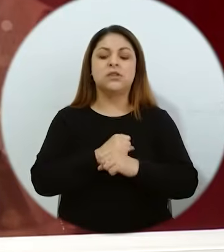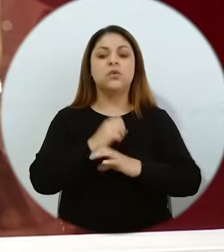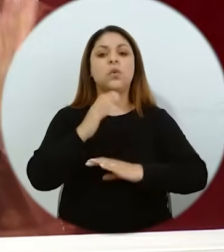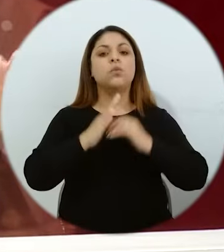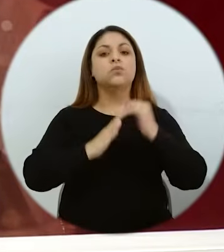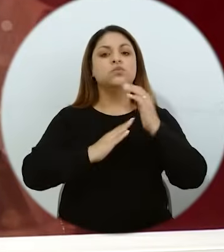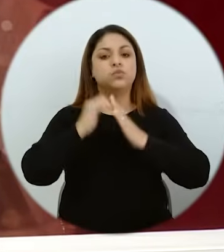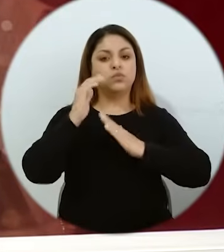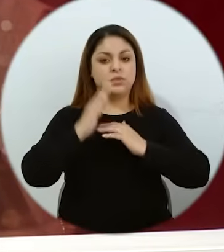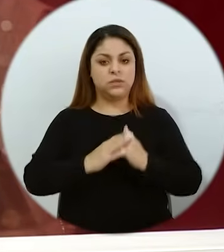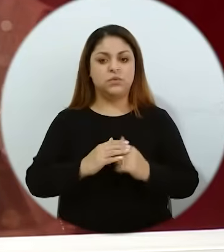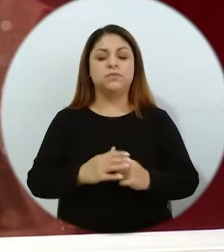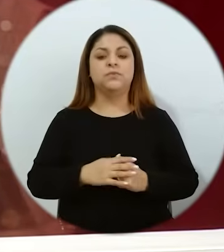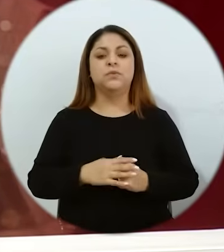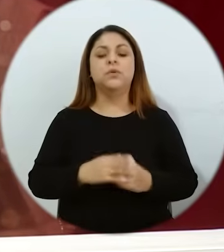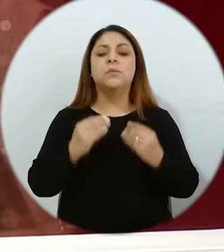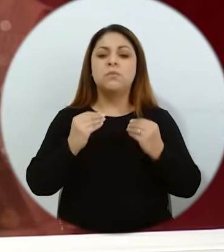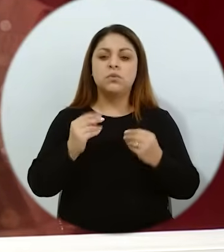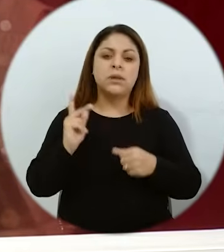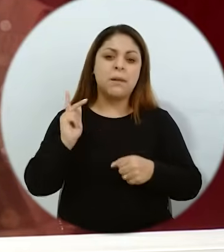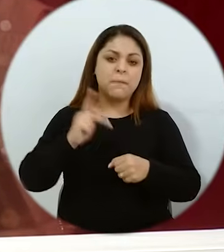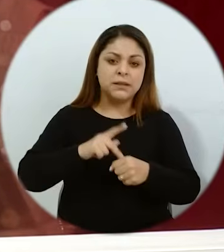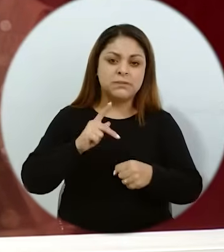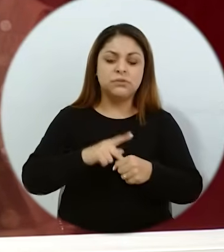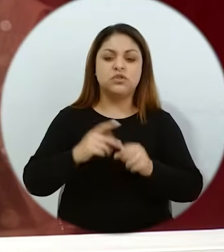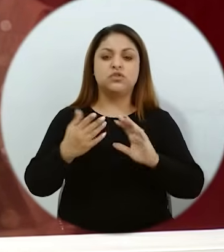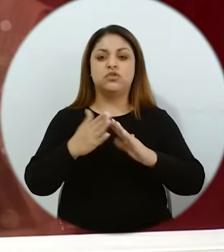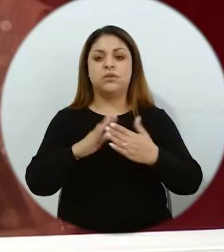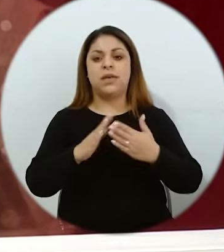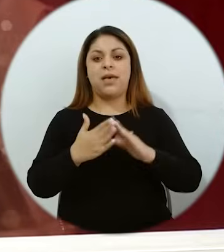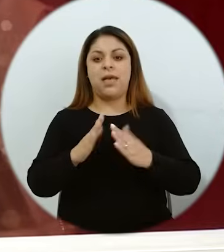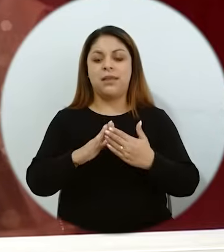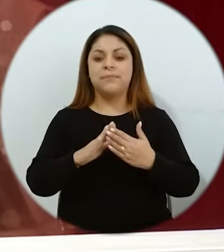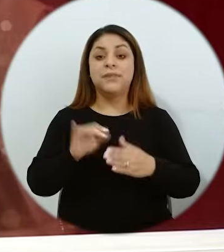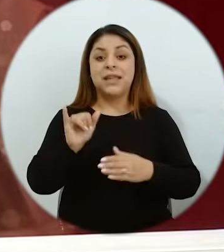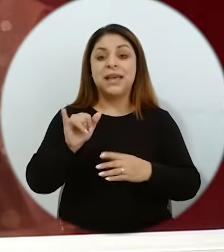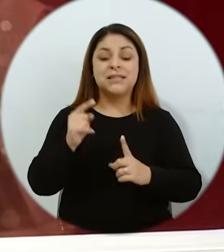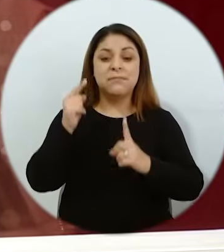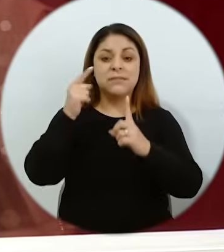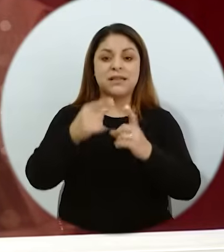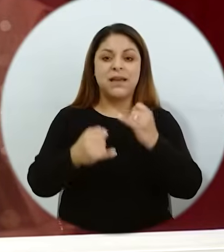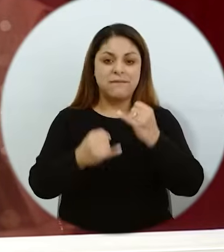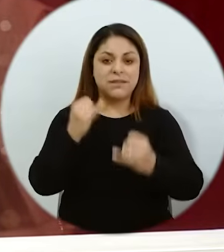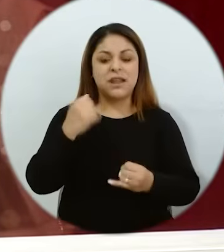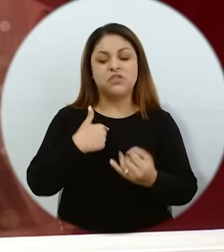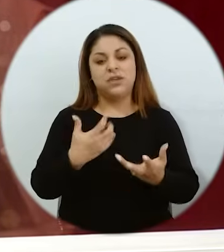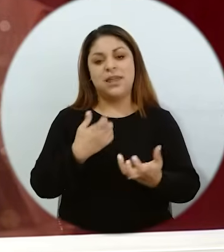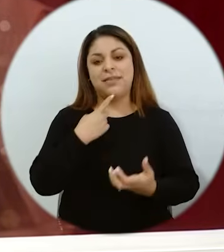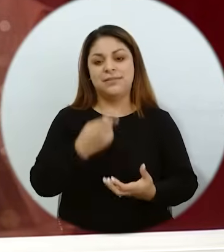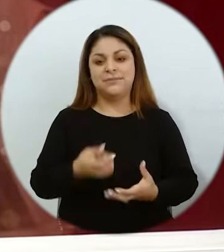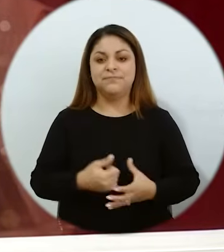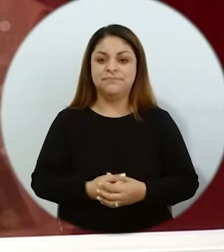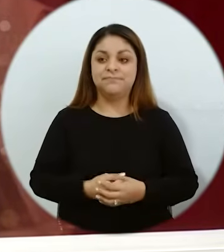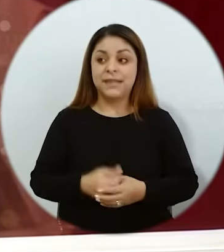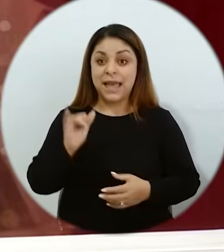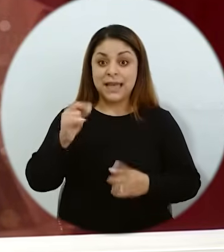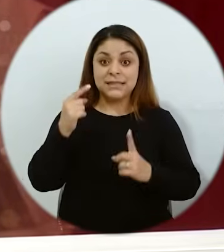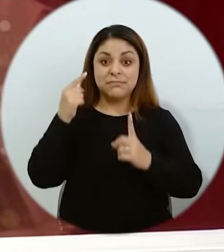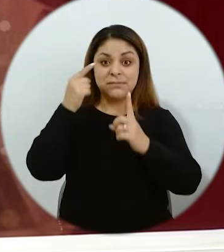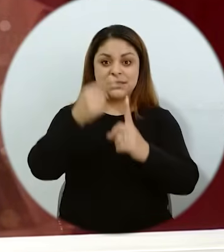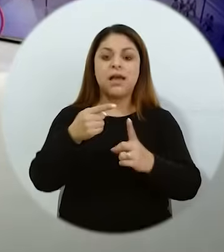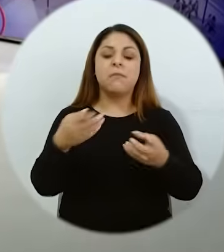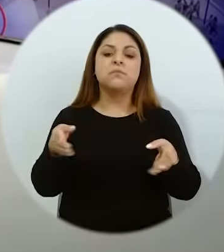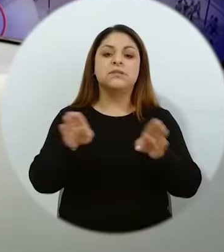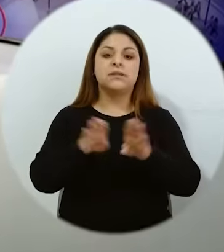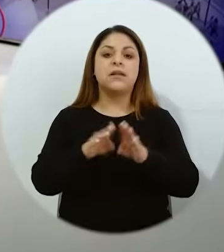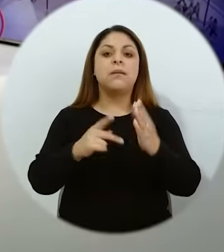hacerlo construido, con mucha participación ciudadana. Ese es el mensaje final que quería dejar. Con